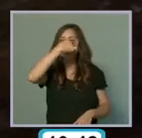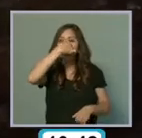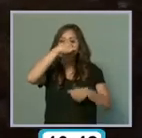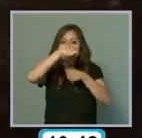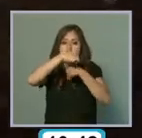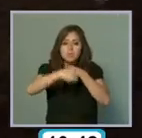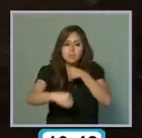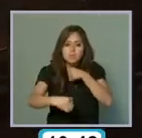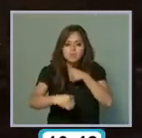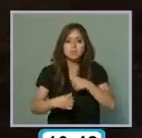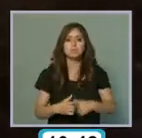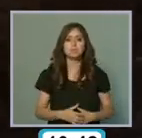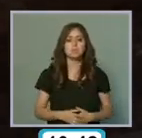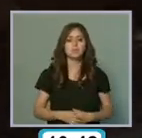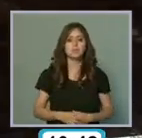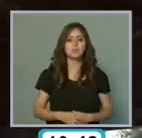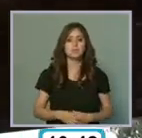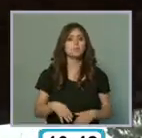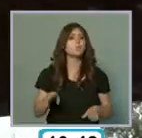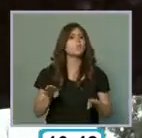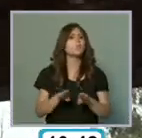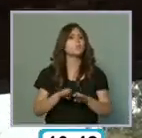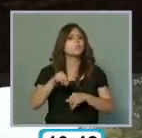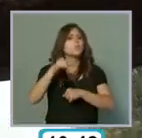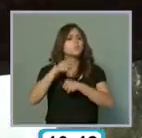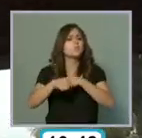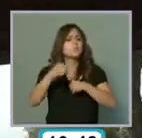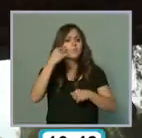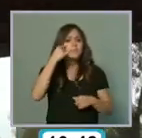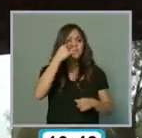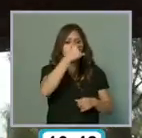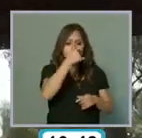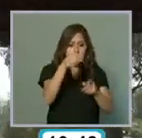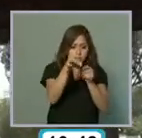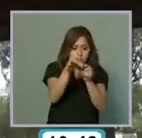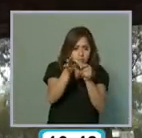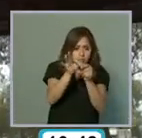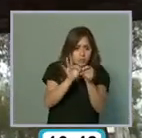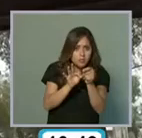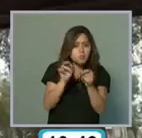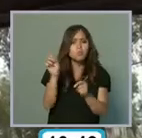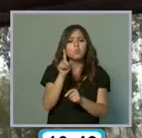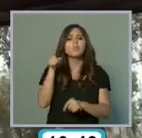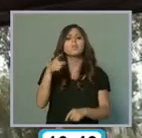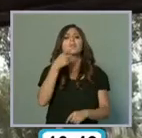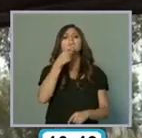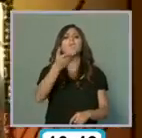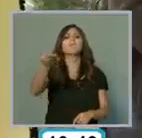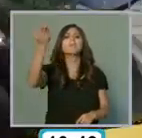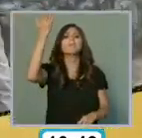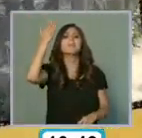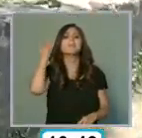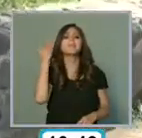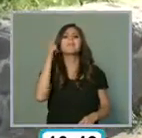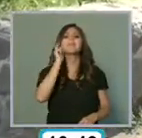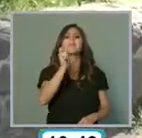operaciones. Que era bueno con el bisturí. No usaba bisturí, dicen que utilizaba las